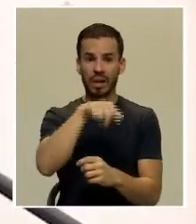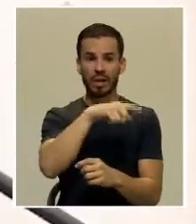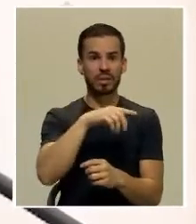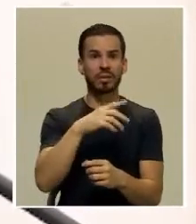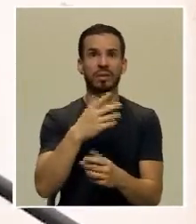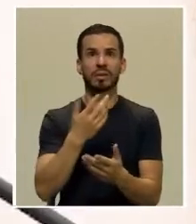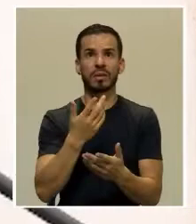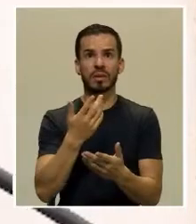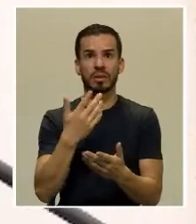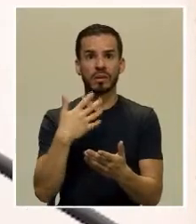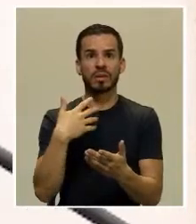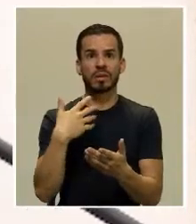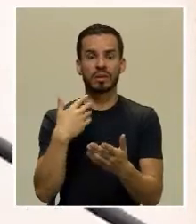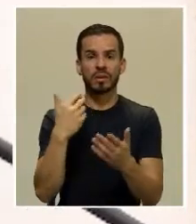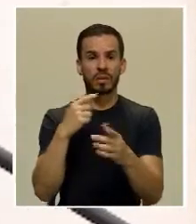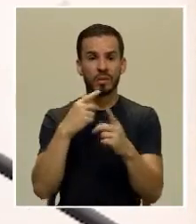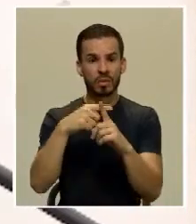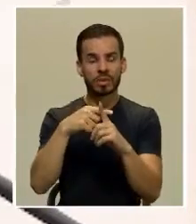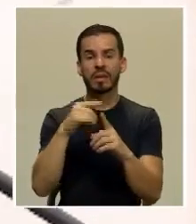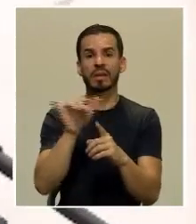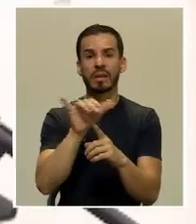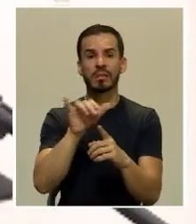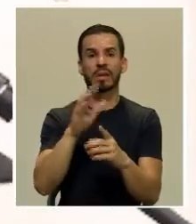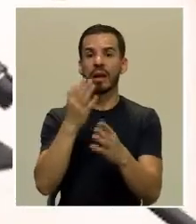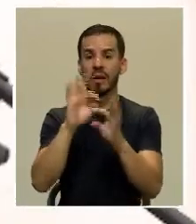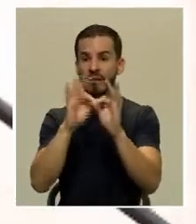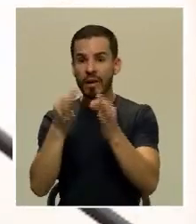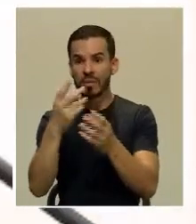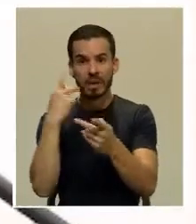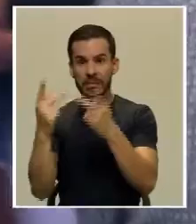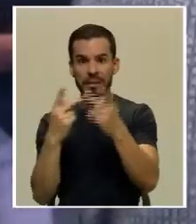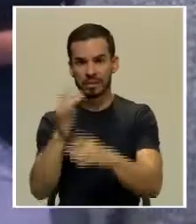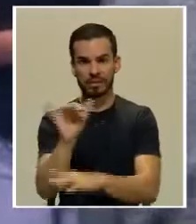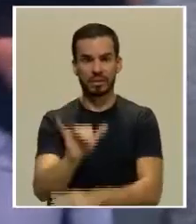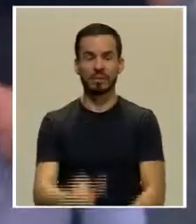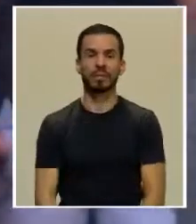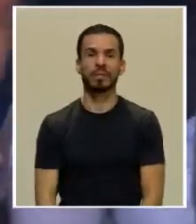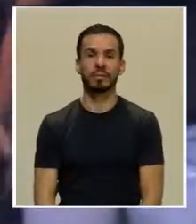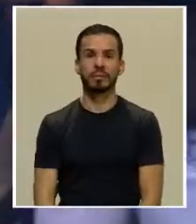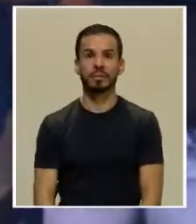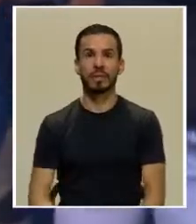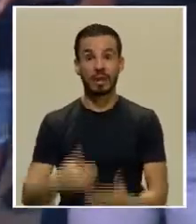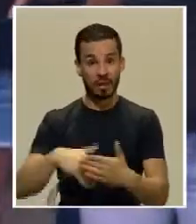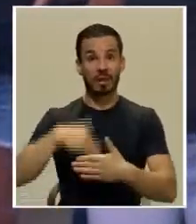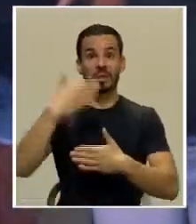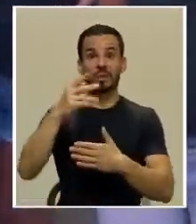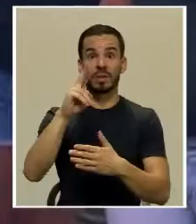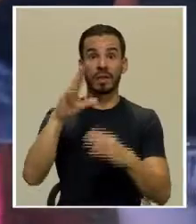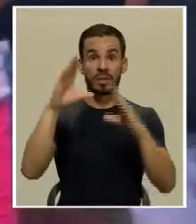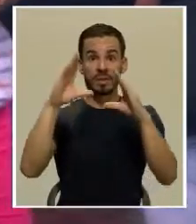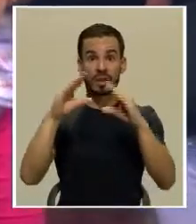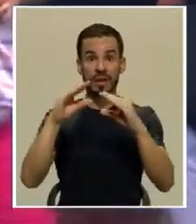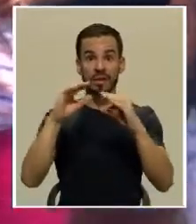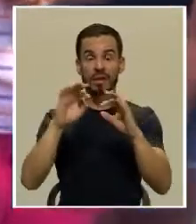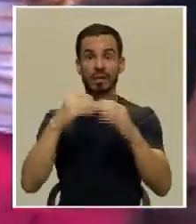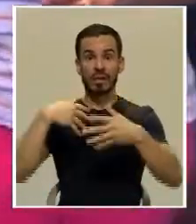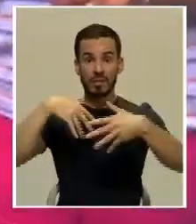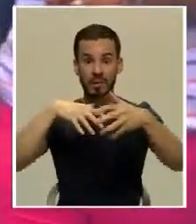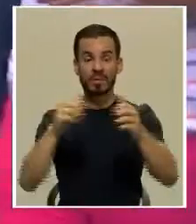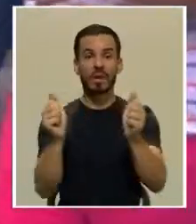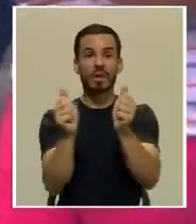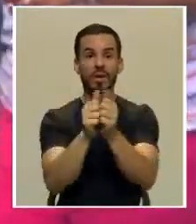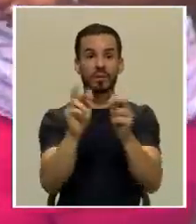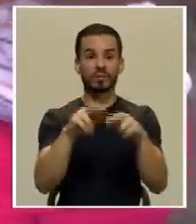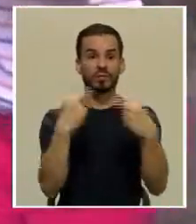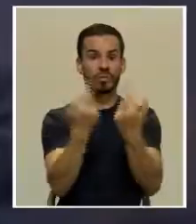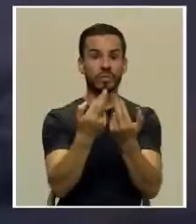ellos los que dieron positivo, sino a los familiares y vecinos. Pasadas las 2 de la tarde, los manifestantes se reunieron con